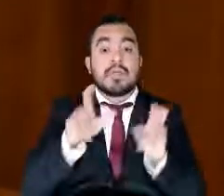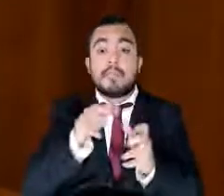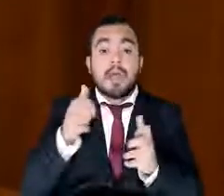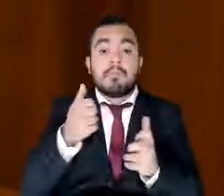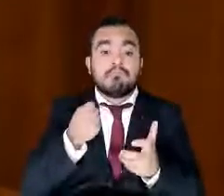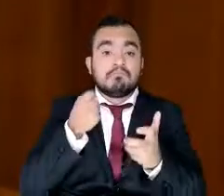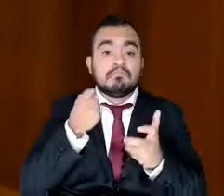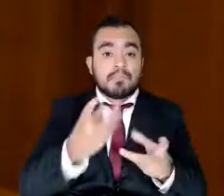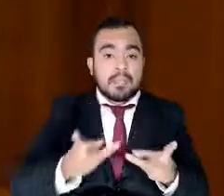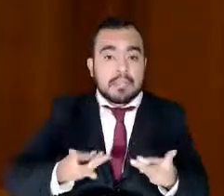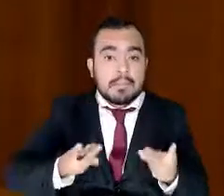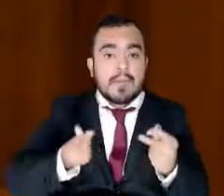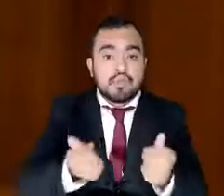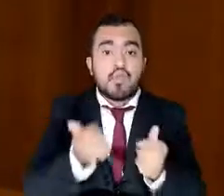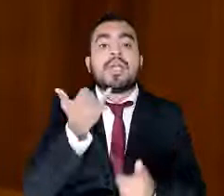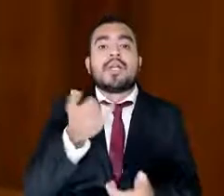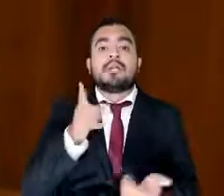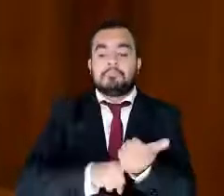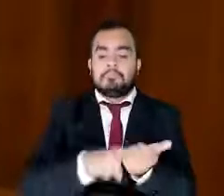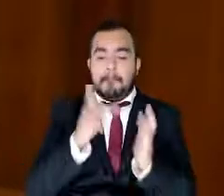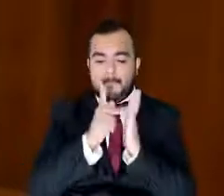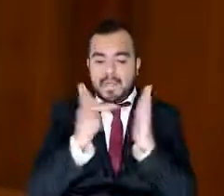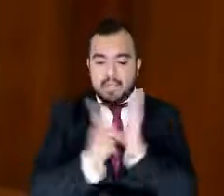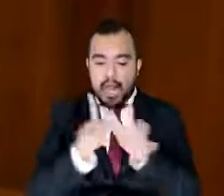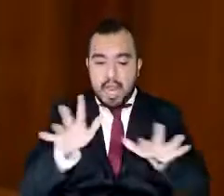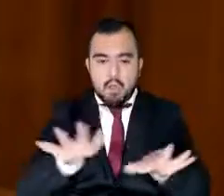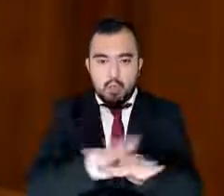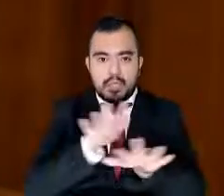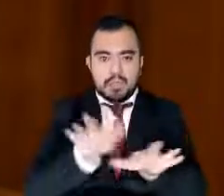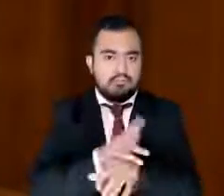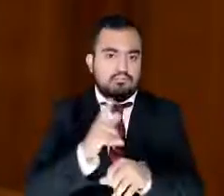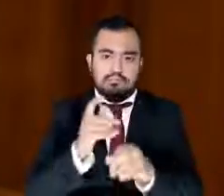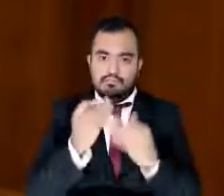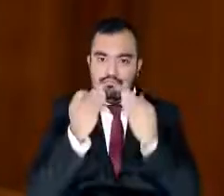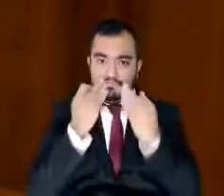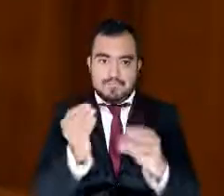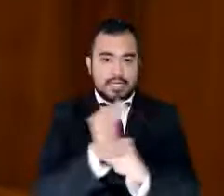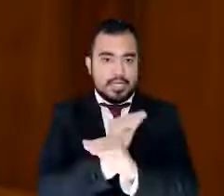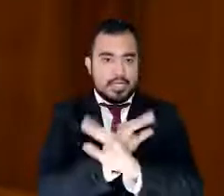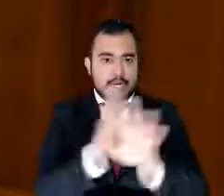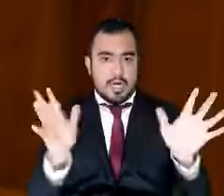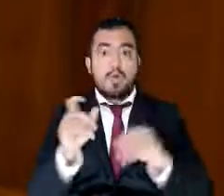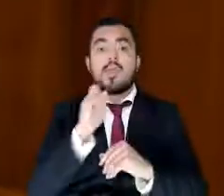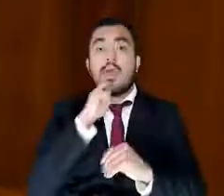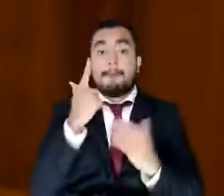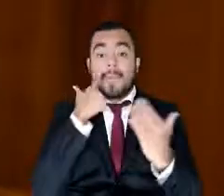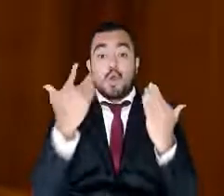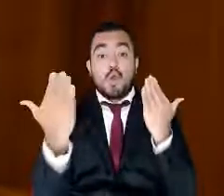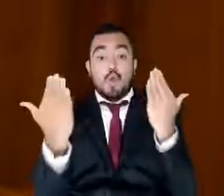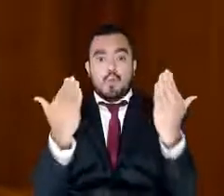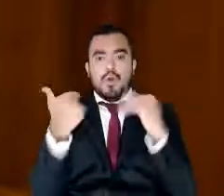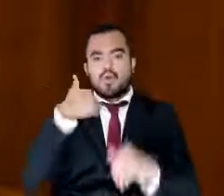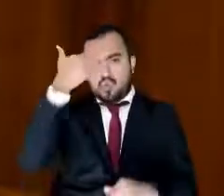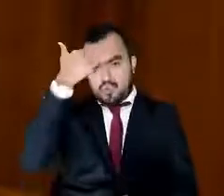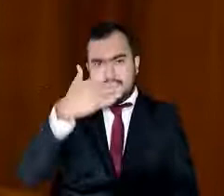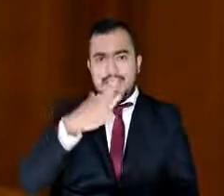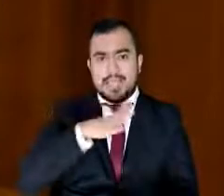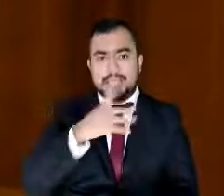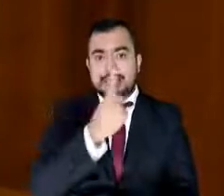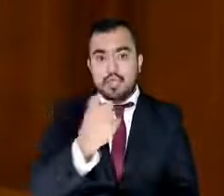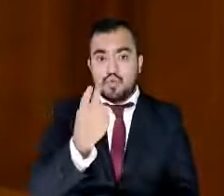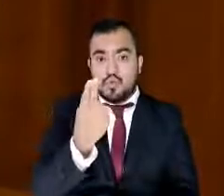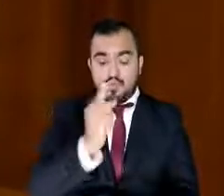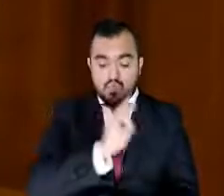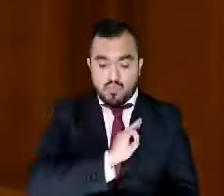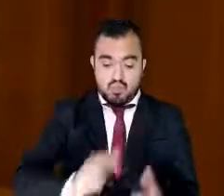inversión y en materia de actualización de sus prediales pues es evidente. Y también para poder un comparativo, yo sé que son 125 municipios y